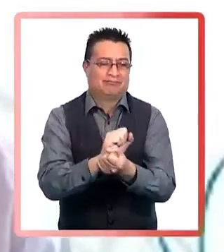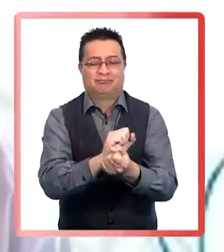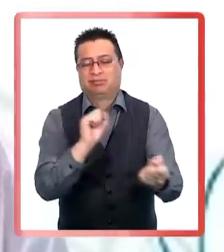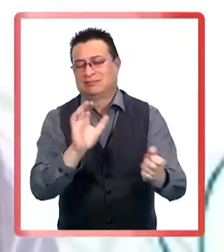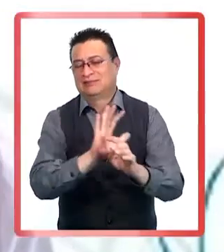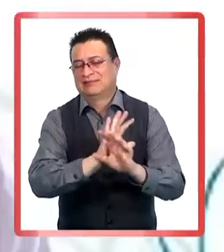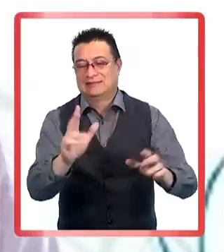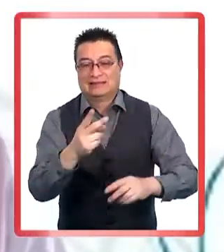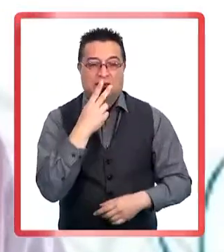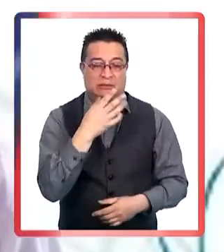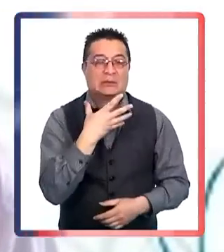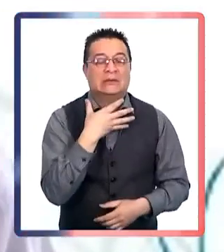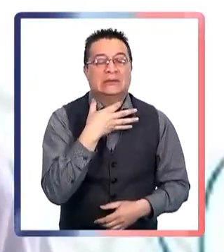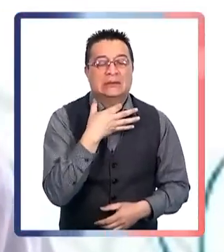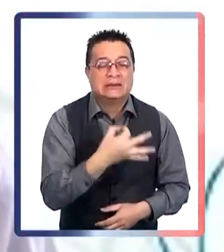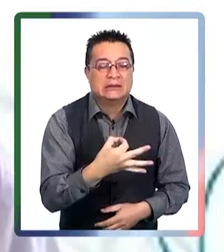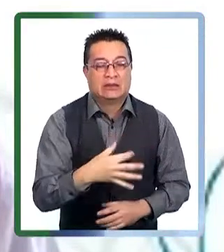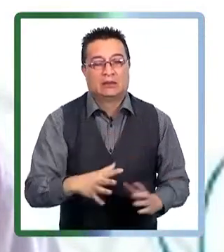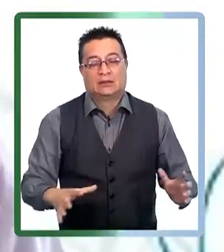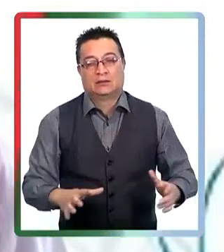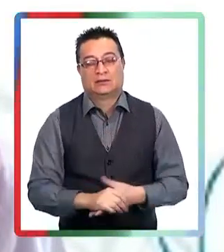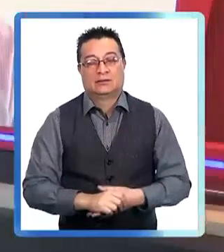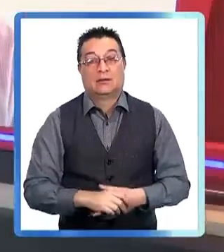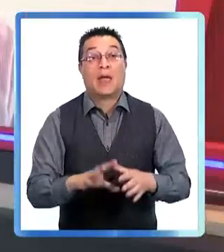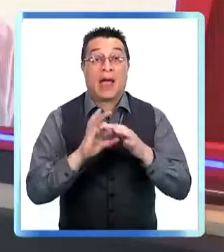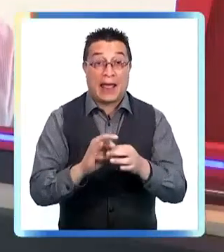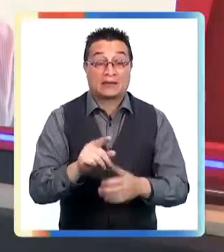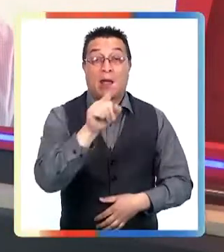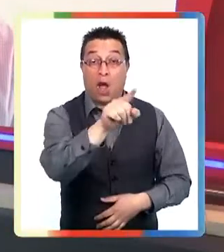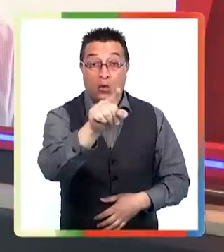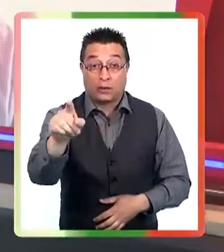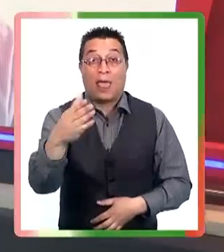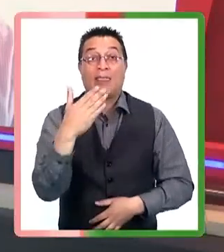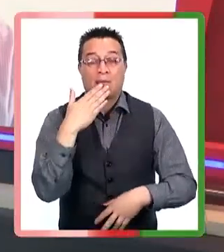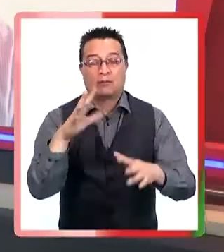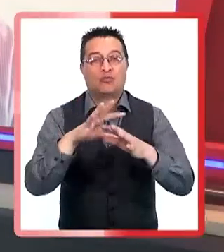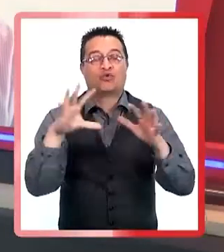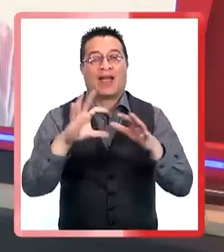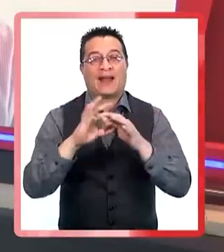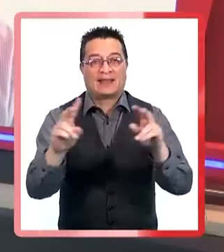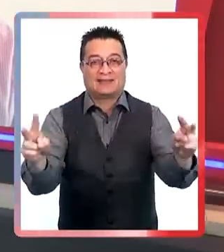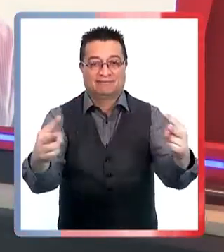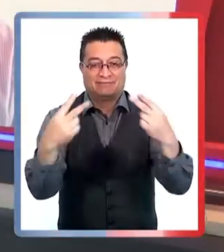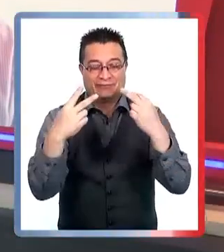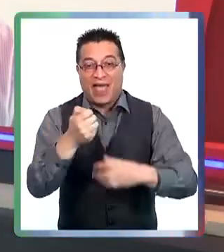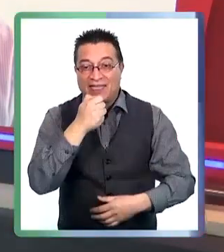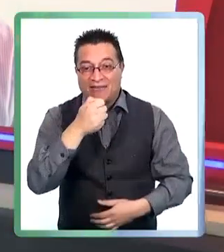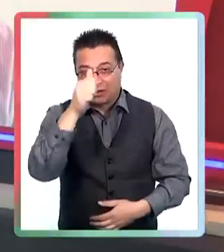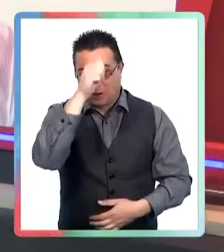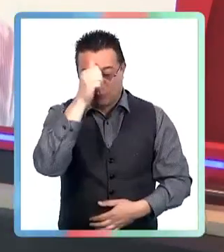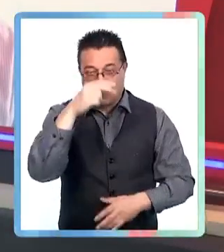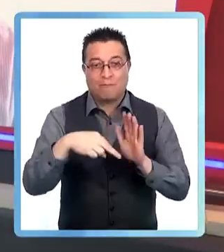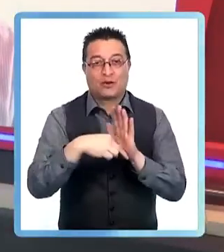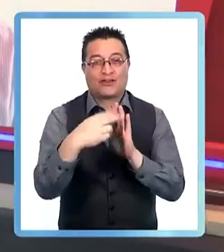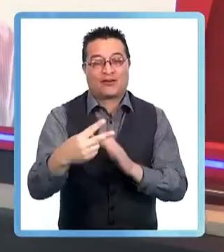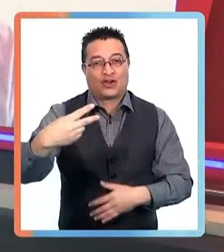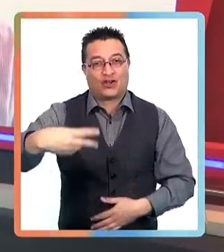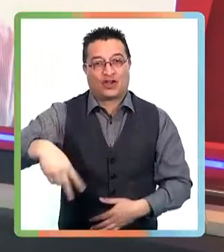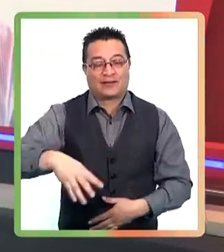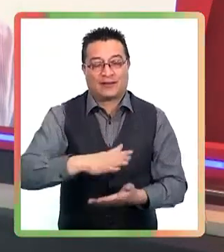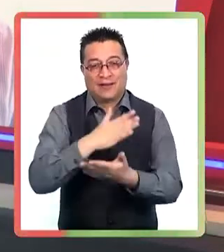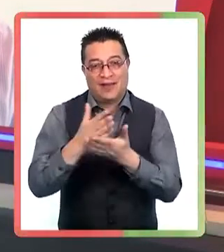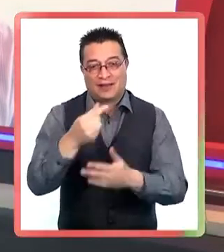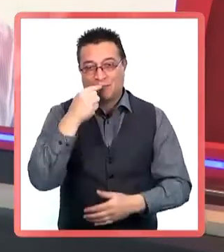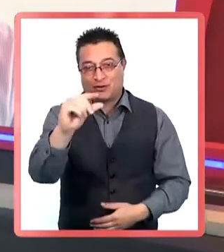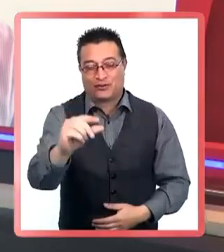cadenas que es la adicción al tabaco. Muchas gracias. Muchas gracias. Gracias. Y a ustedes también, muchísimas gracias por acompañarnos en la entrevista del domingo de Portavoz